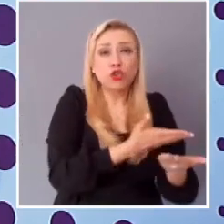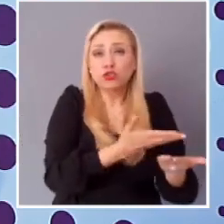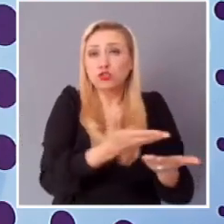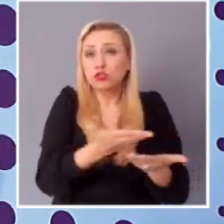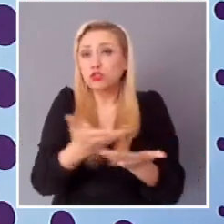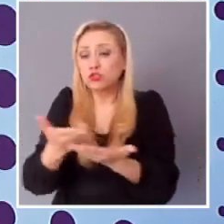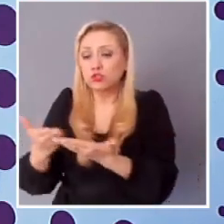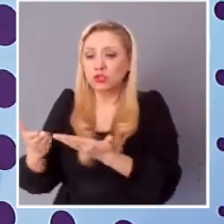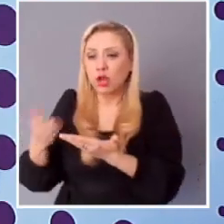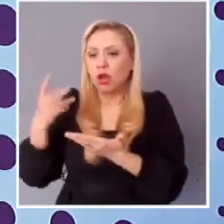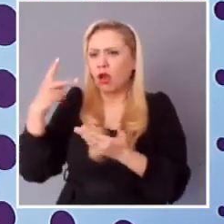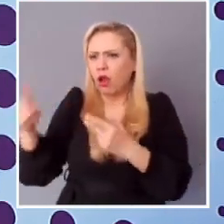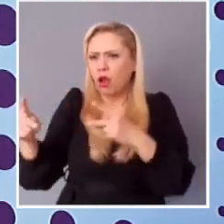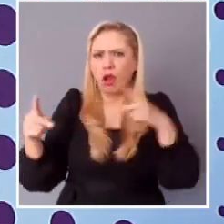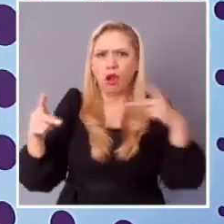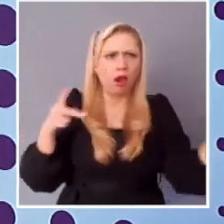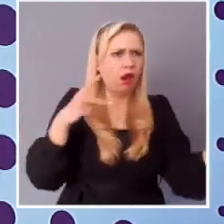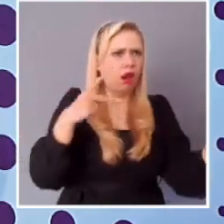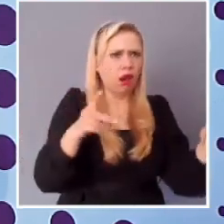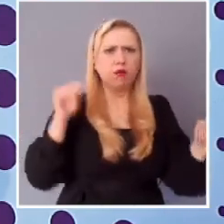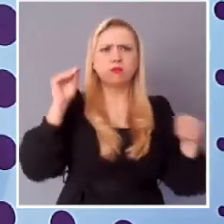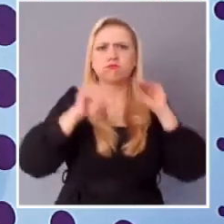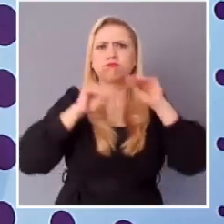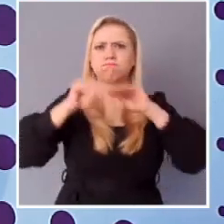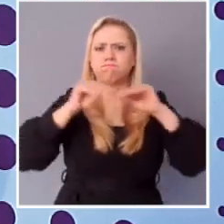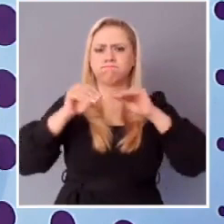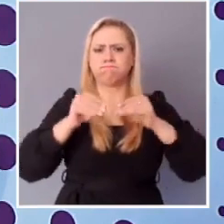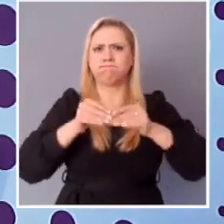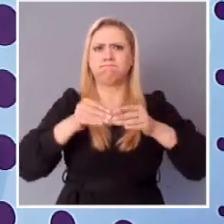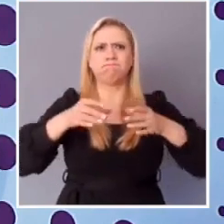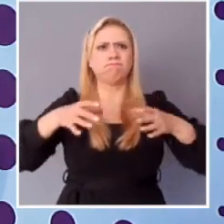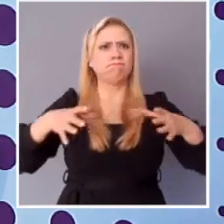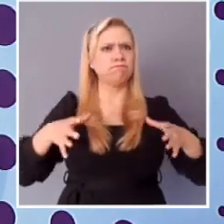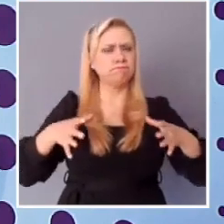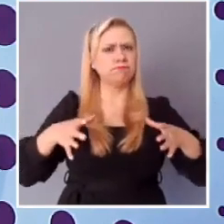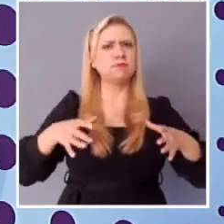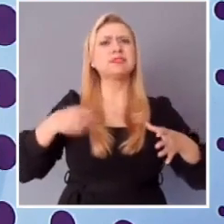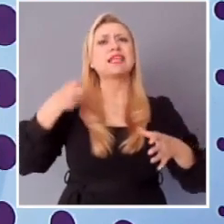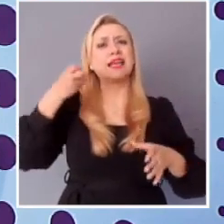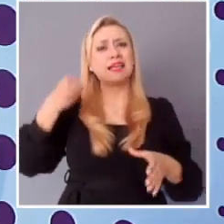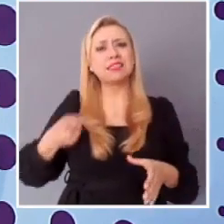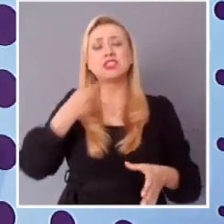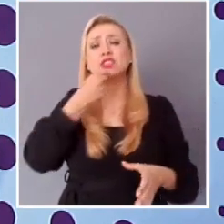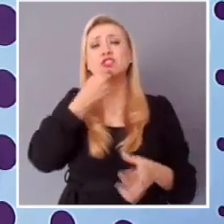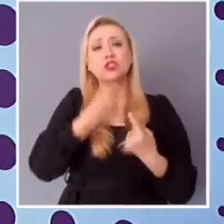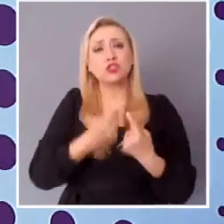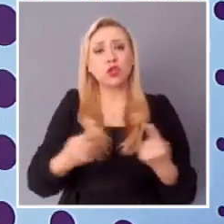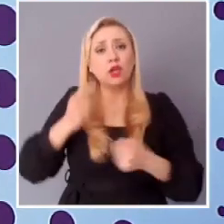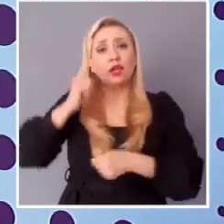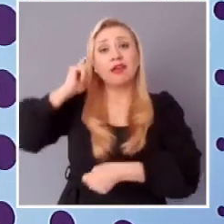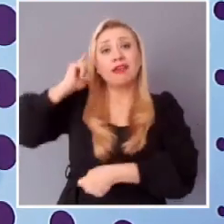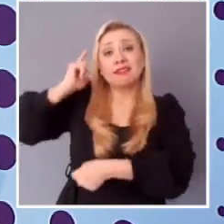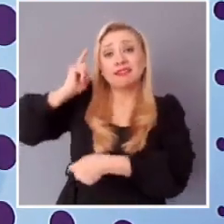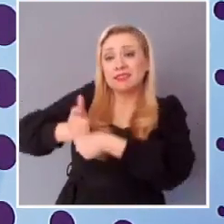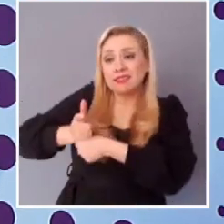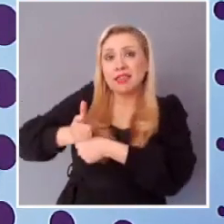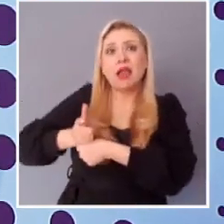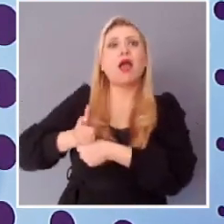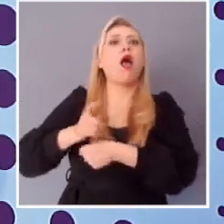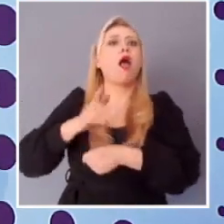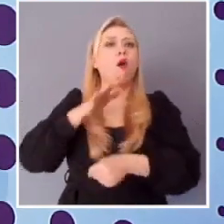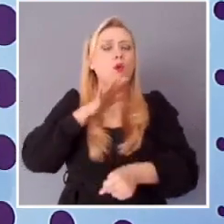mínimo para todas y todos. Esto se tiene que hacer en el caso de las infancias, identificar desde la comunidad qué se puede